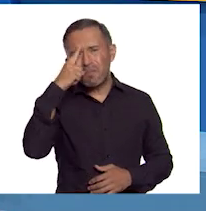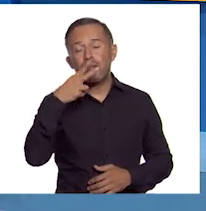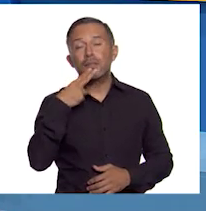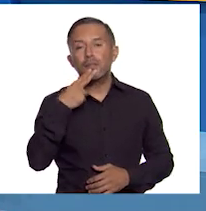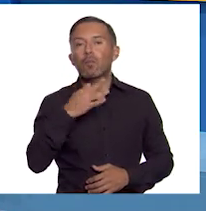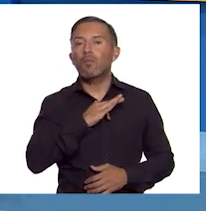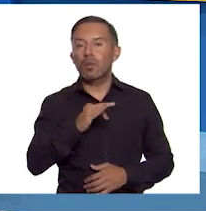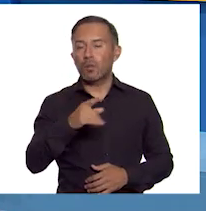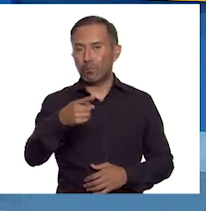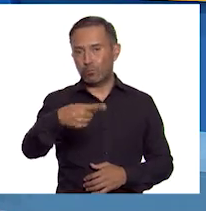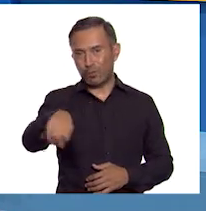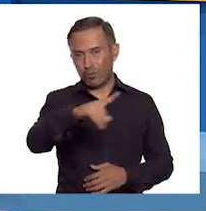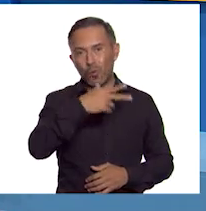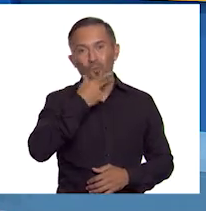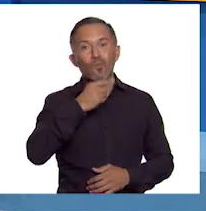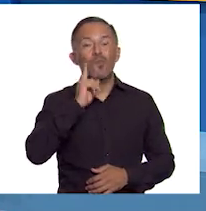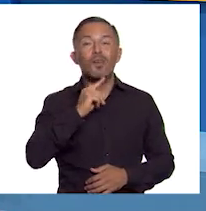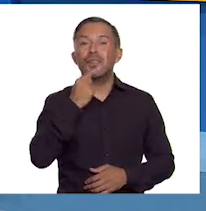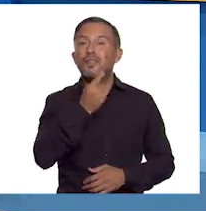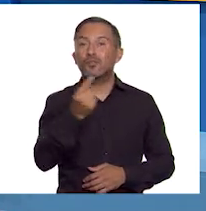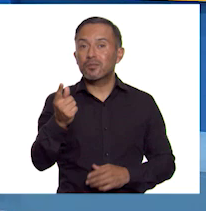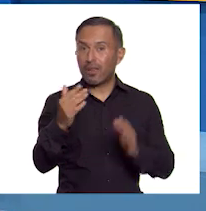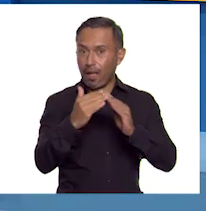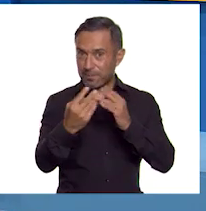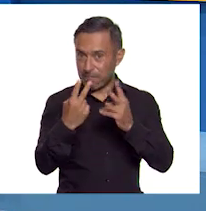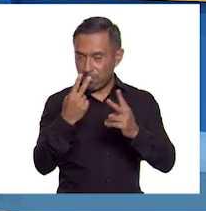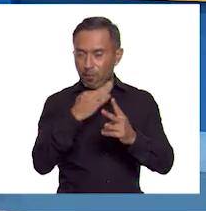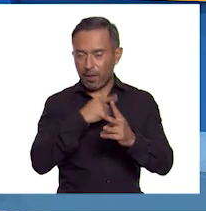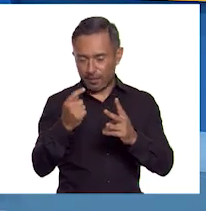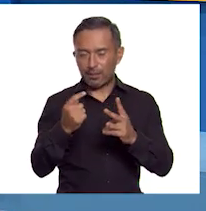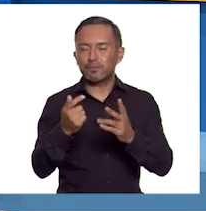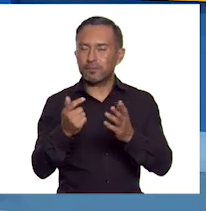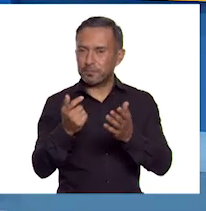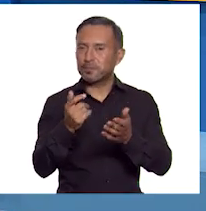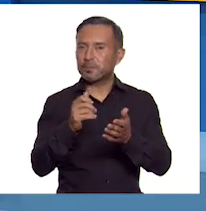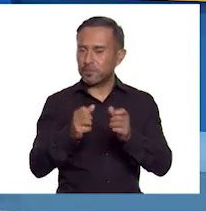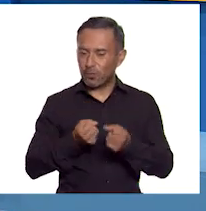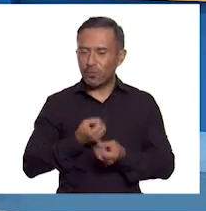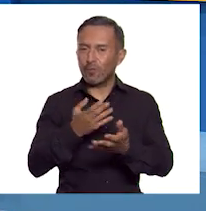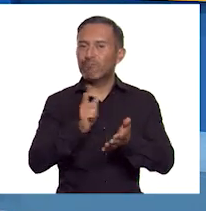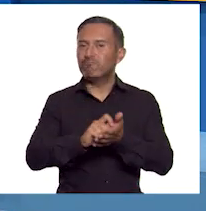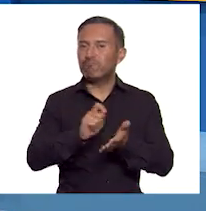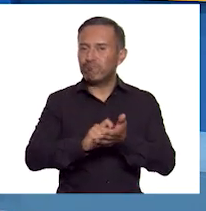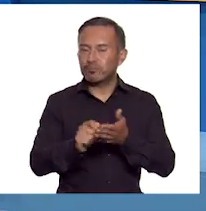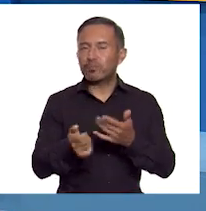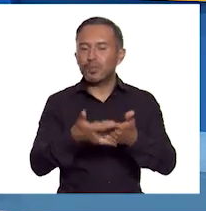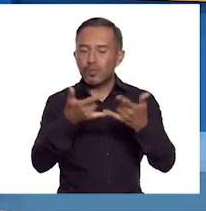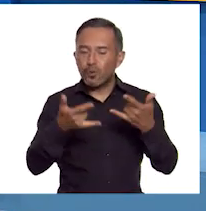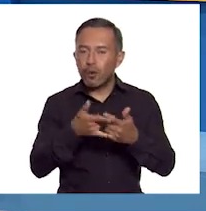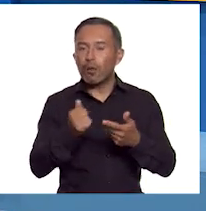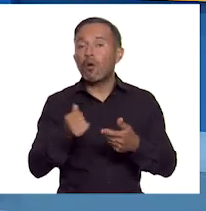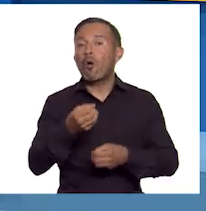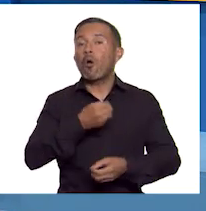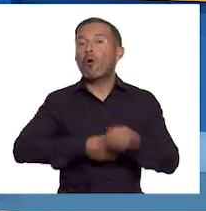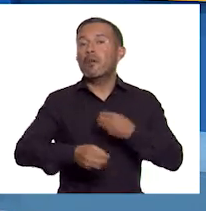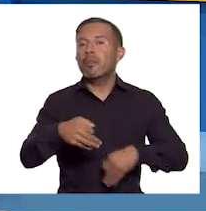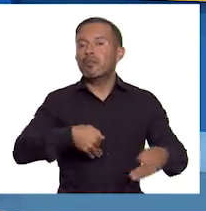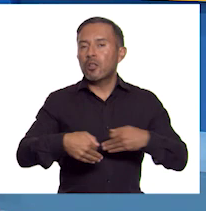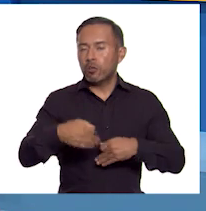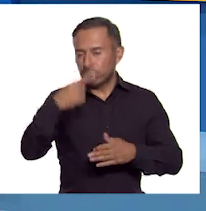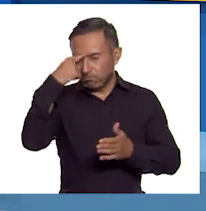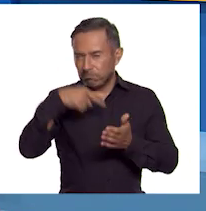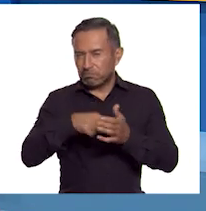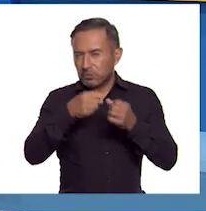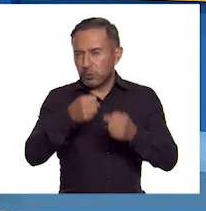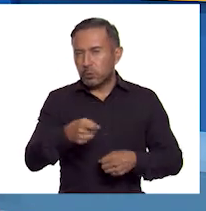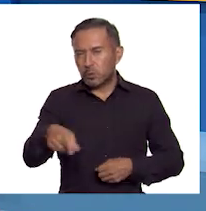realicen ustedes, niños y niñas que nos acompañan desde casa, con las narraciones que eligieron y con la obra de teatro que seguramente ya tienen en